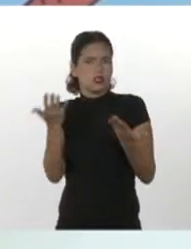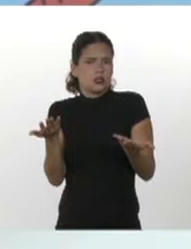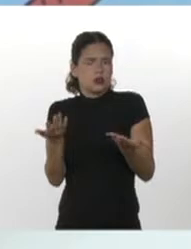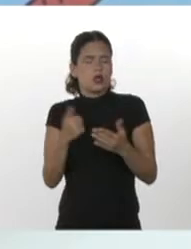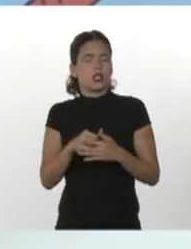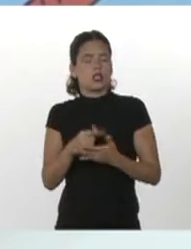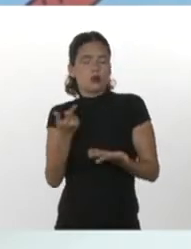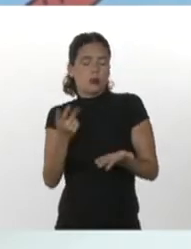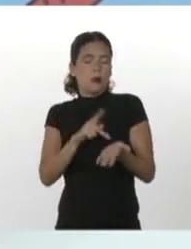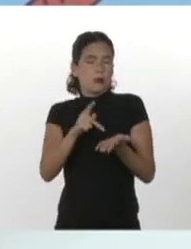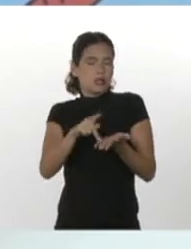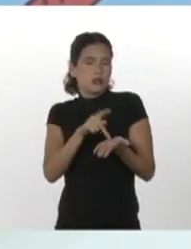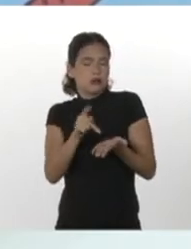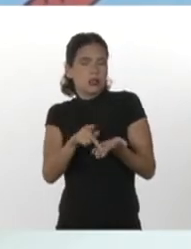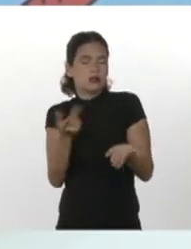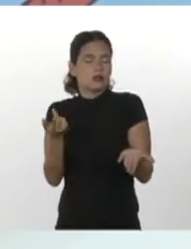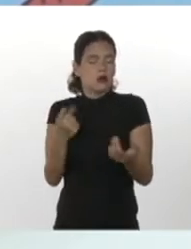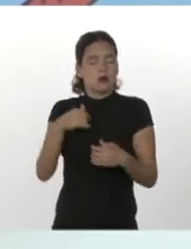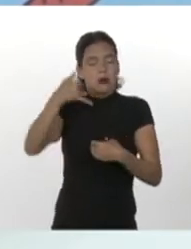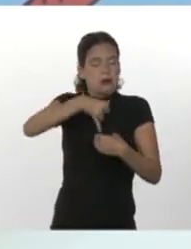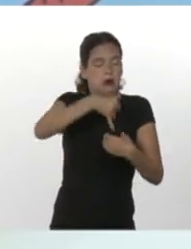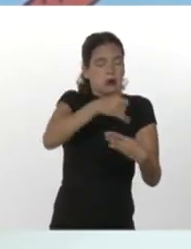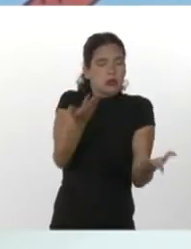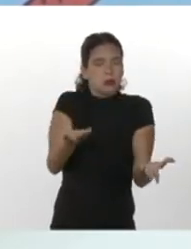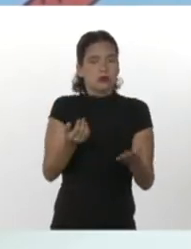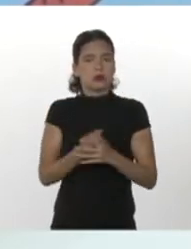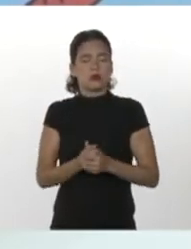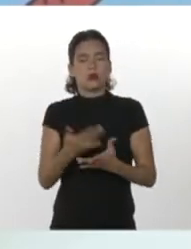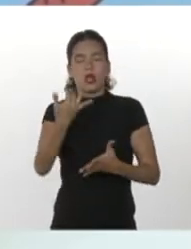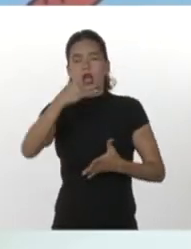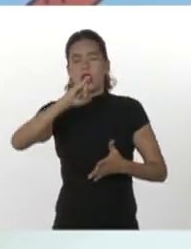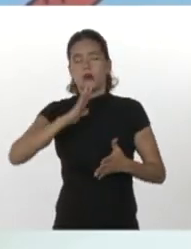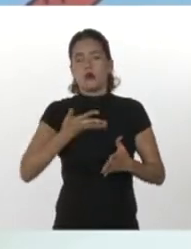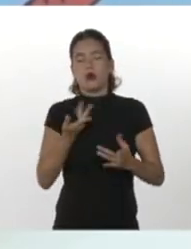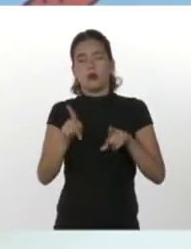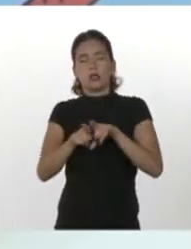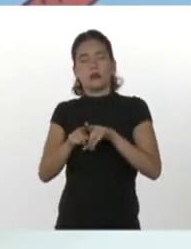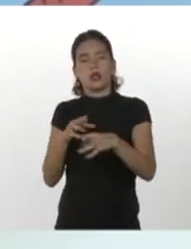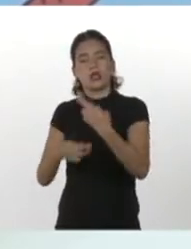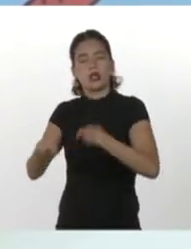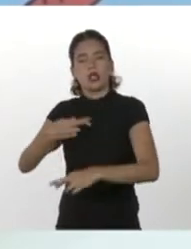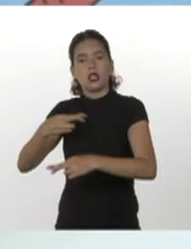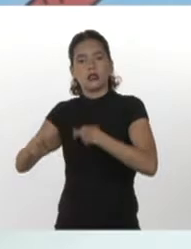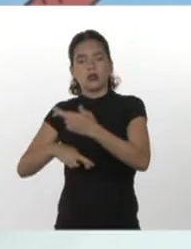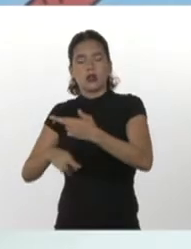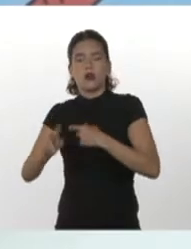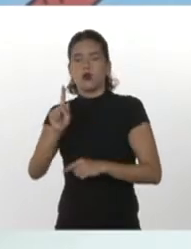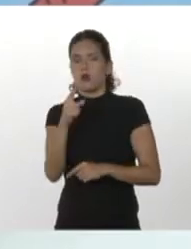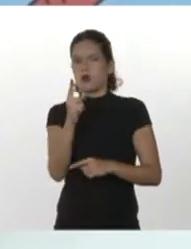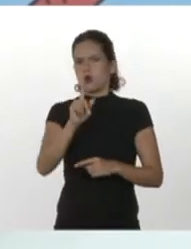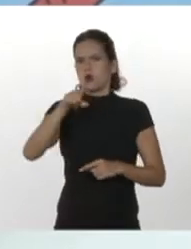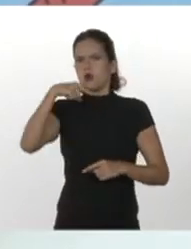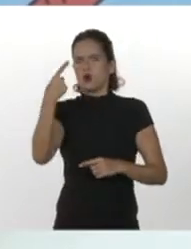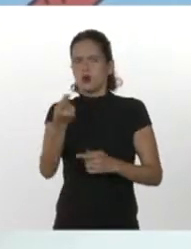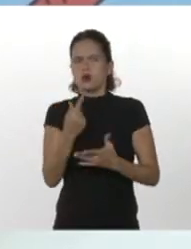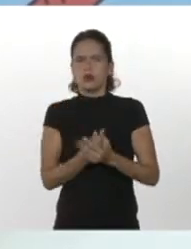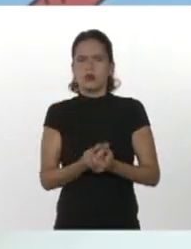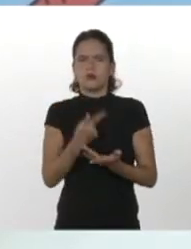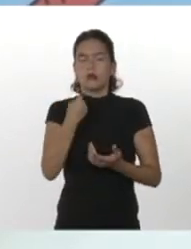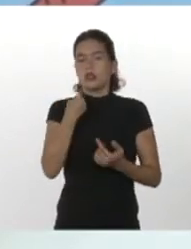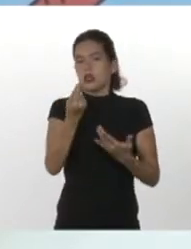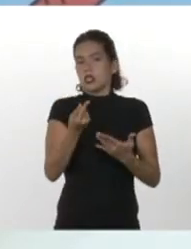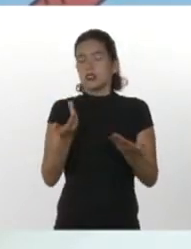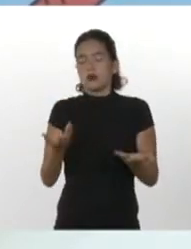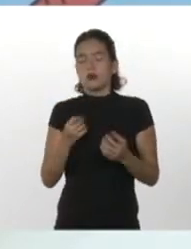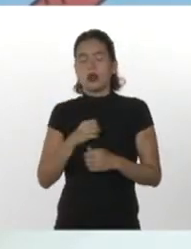más participación, más votos, y entonces allí podemos incluso relacionar uno con otro. Y tomamos en cuenta